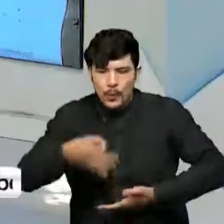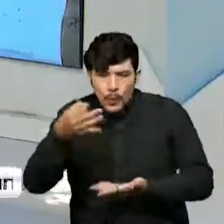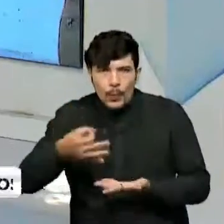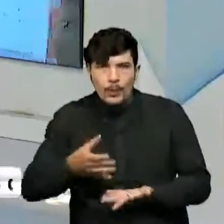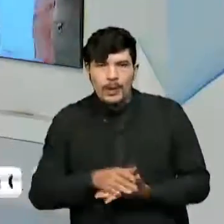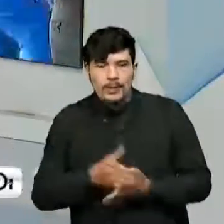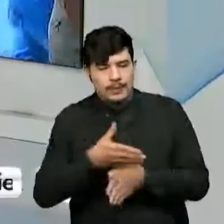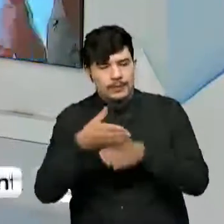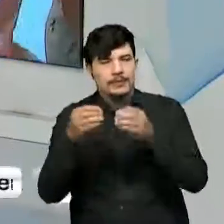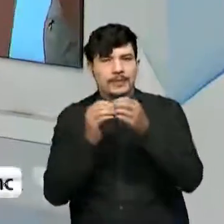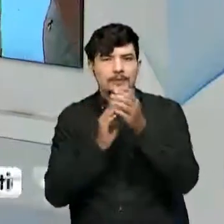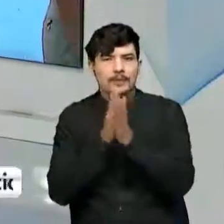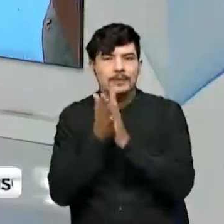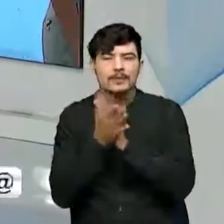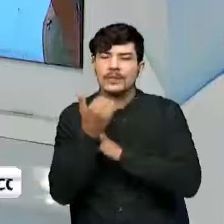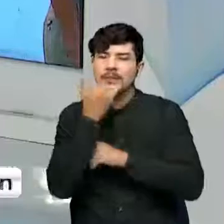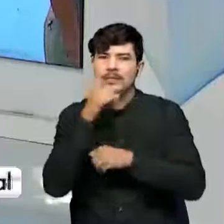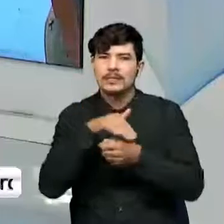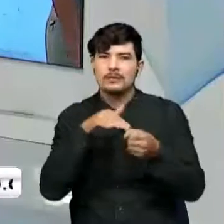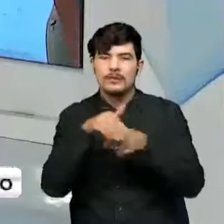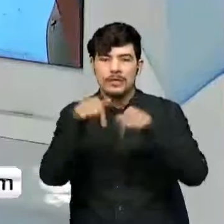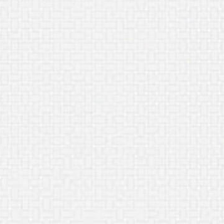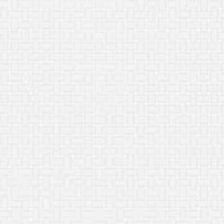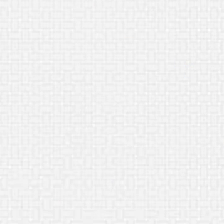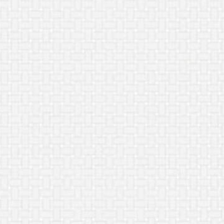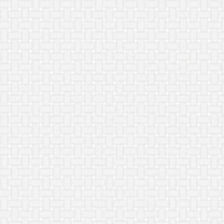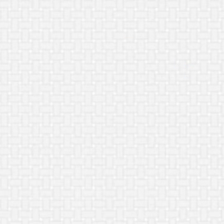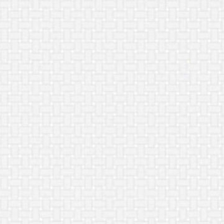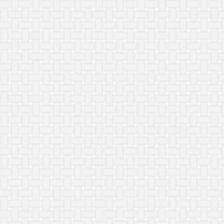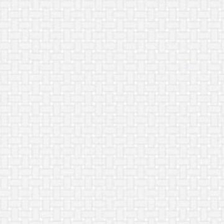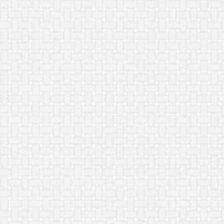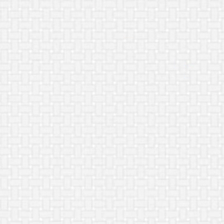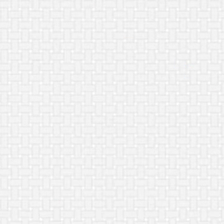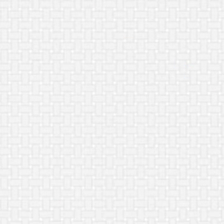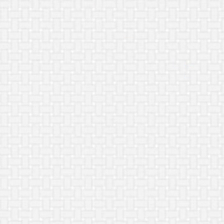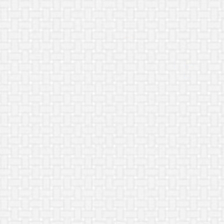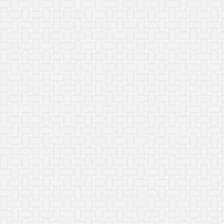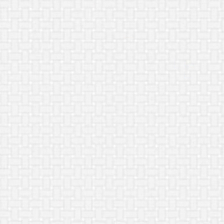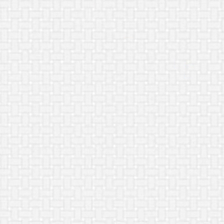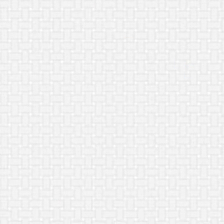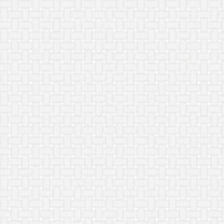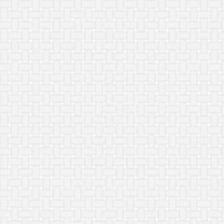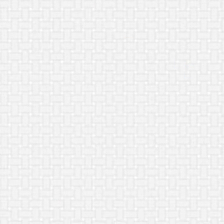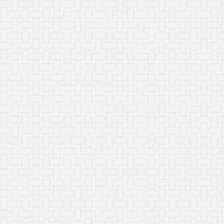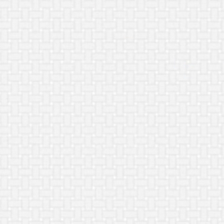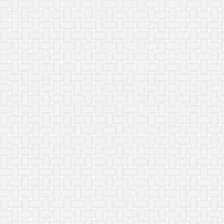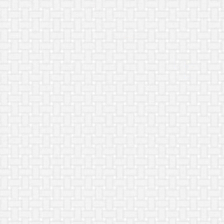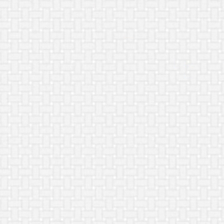Cúcuta. Ustedes continúen con más hechos del Gran Santander. Muy buenas tardes. Canaltro.com